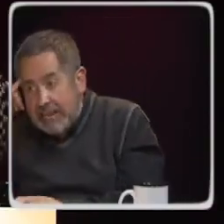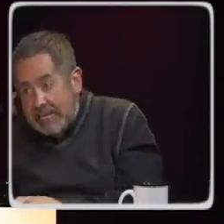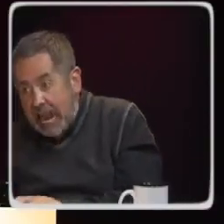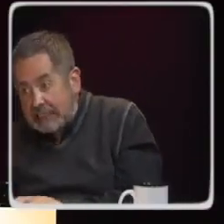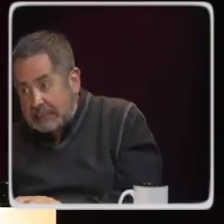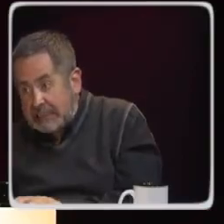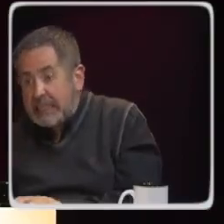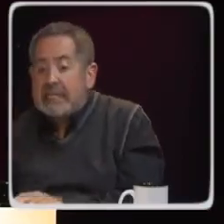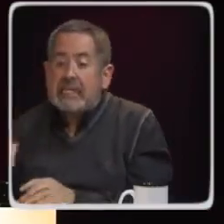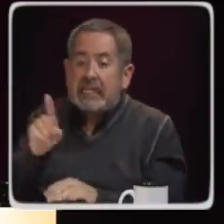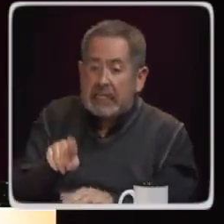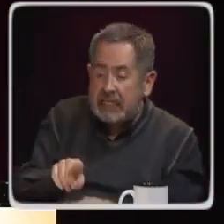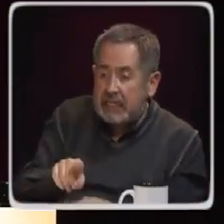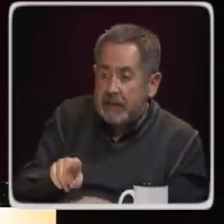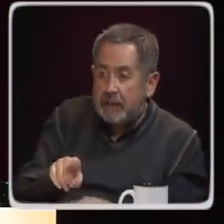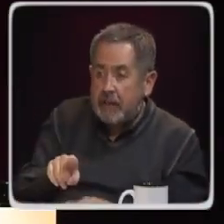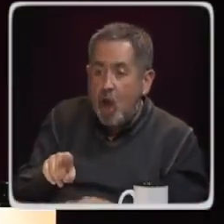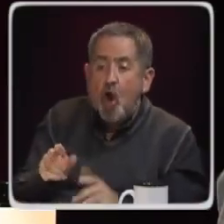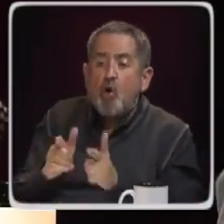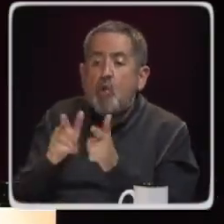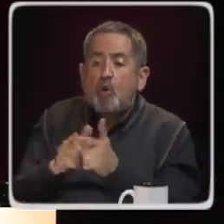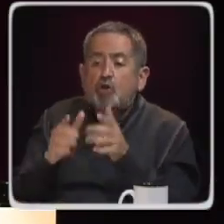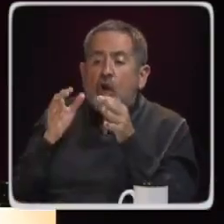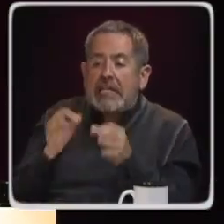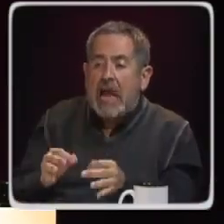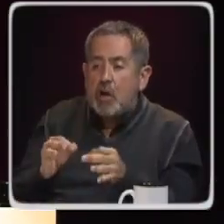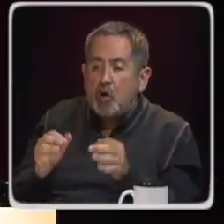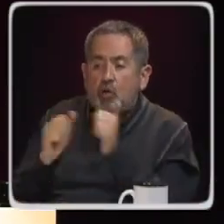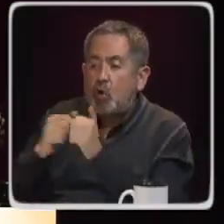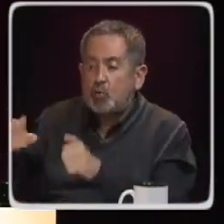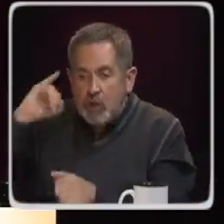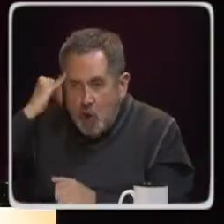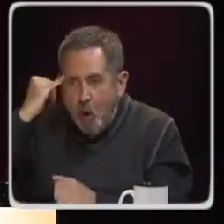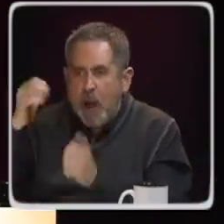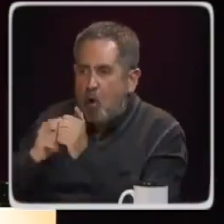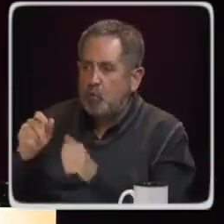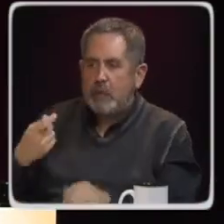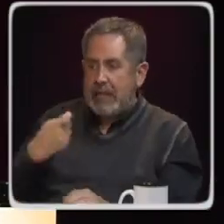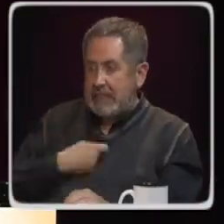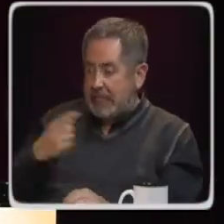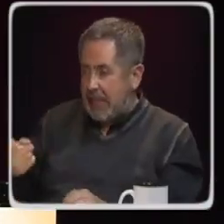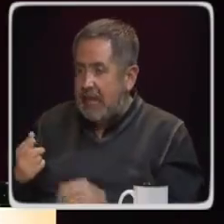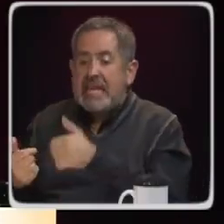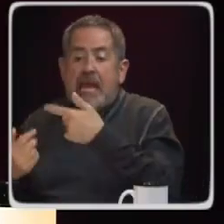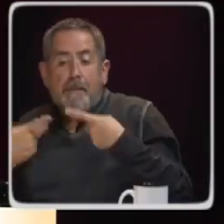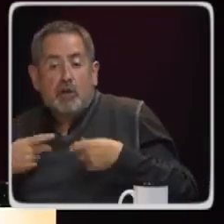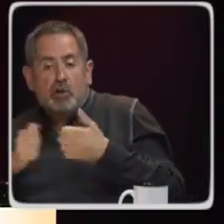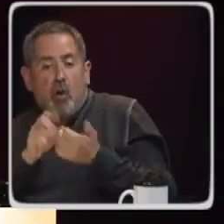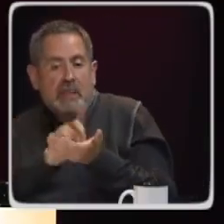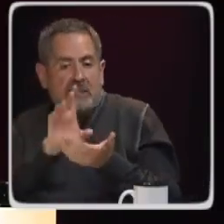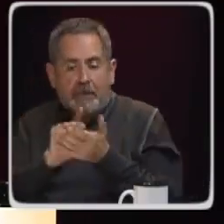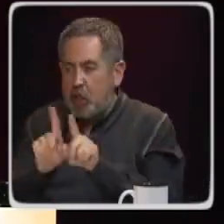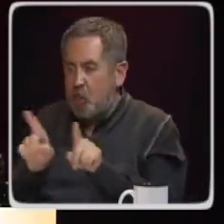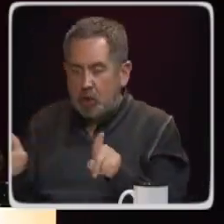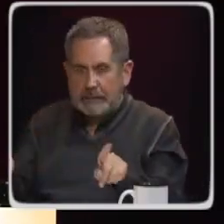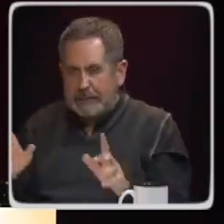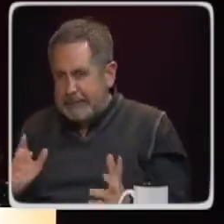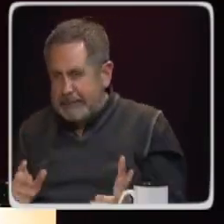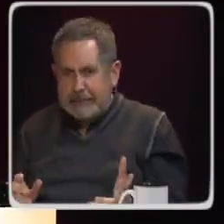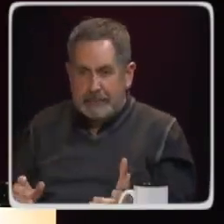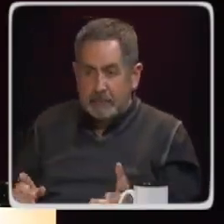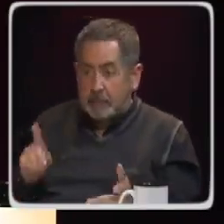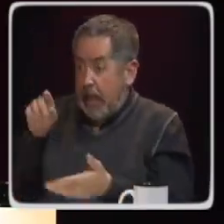algunos símbolos, y es lo que utilizamos mucho para nuestra comunicación. Por ejemplo, a veces se utiliza las señas, la configuración de las